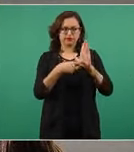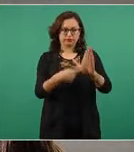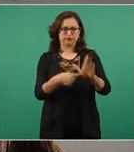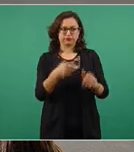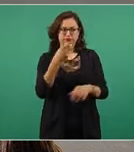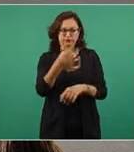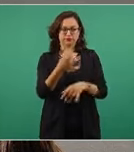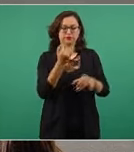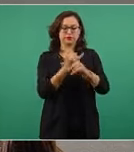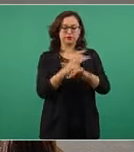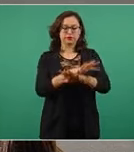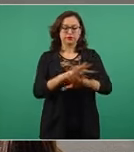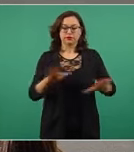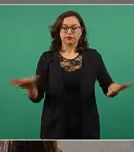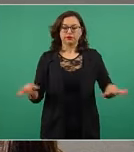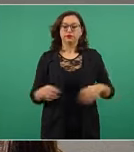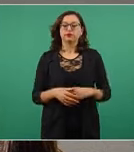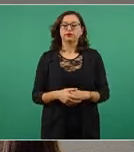esa lámina